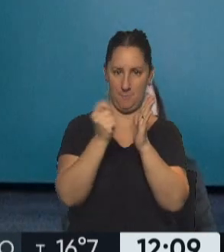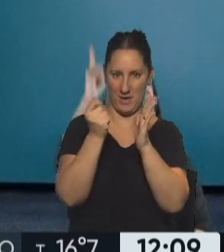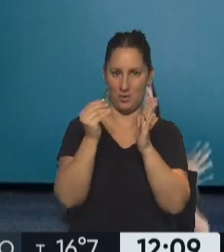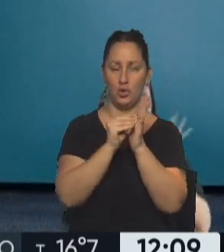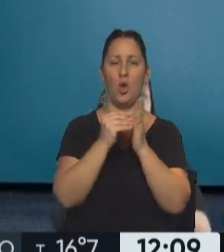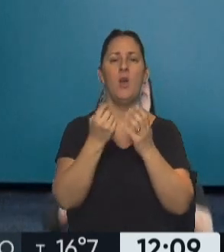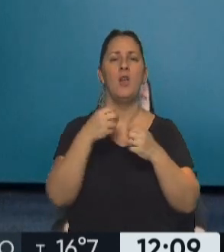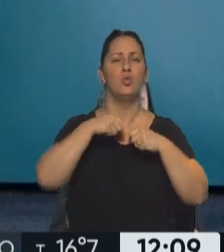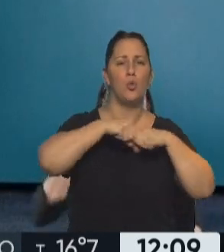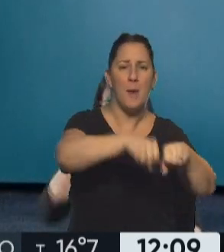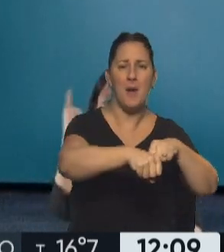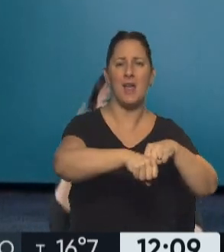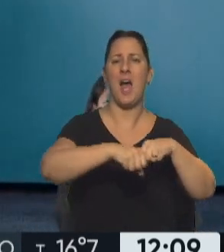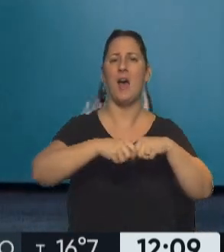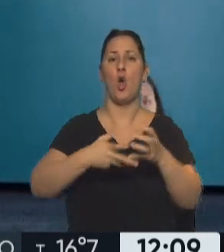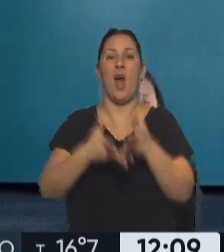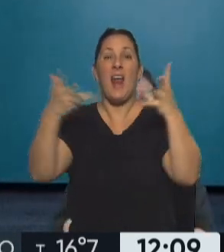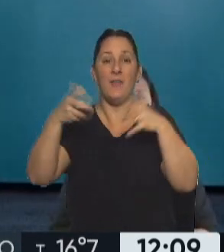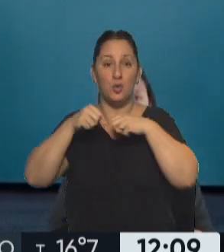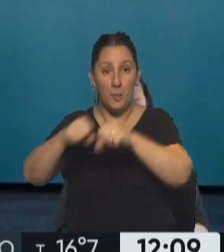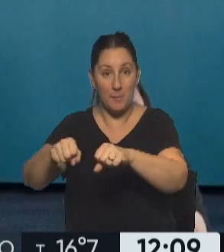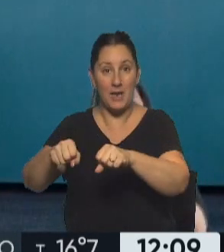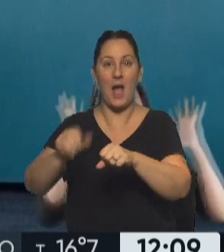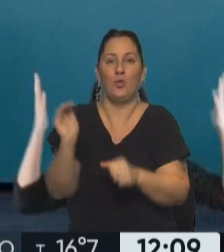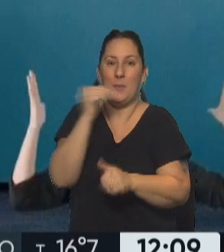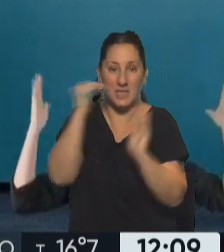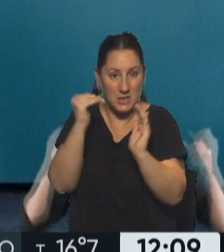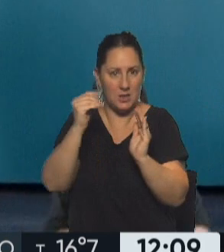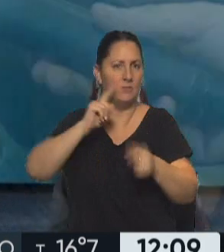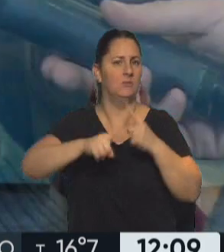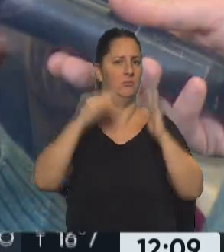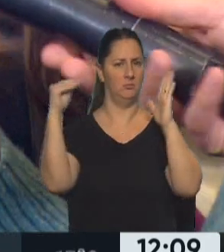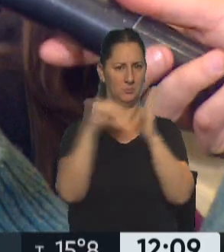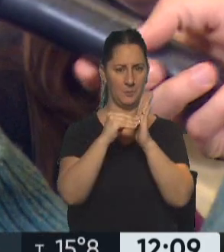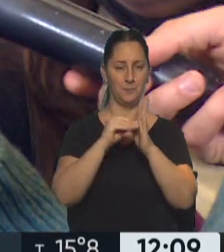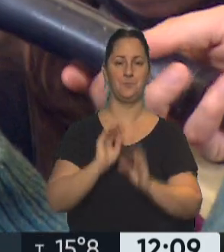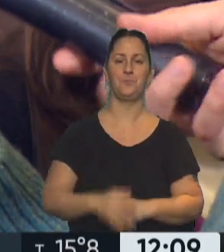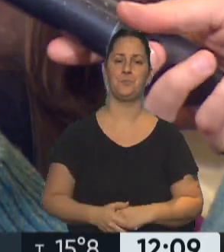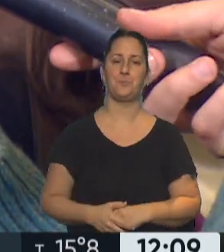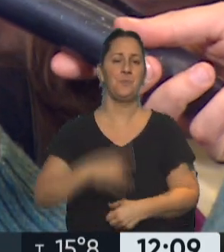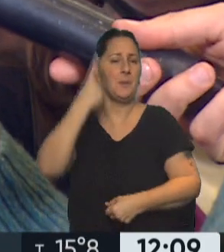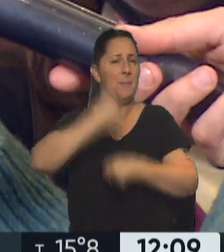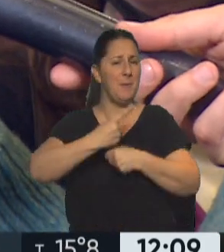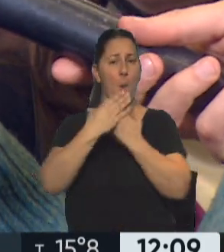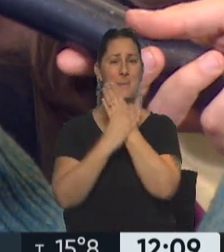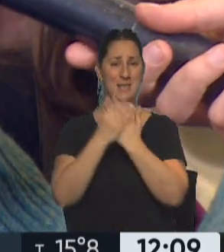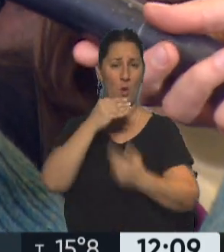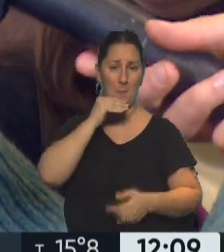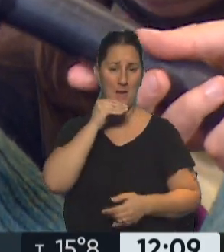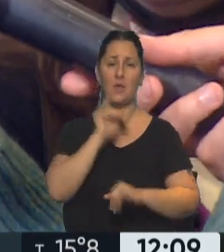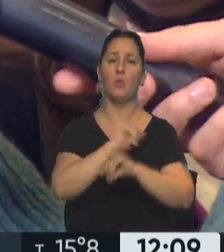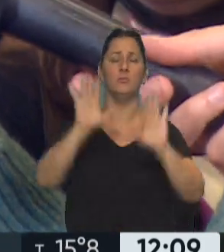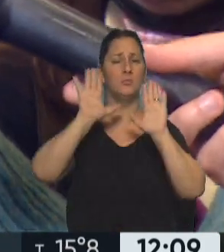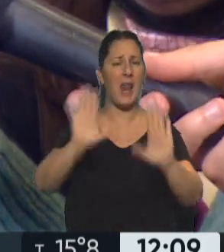las cadenas de súper y de hipermercados y con las bocas de proximidad. Lo que yo creo que dejó primero este mensaje del ministro,